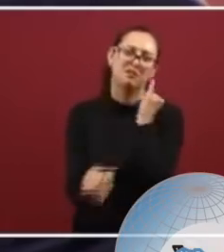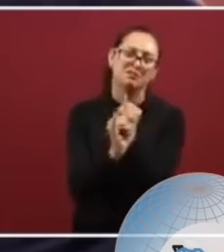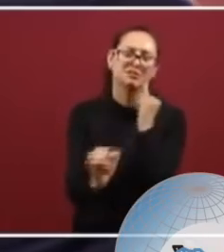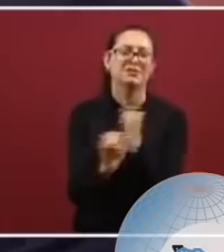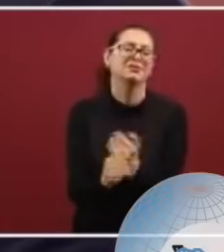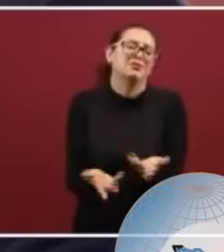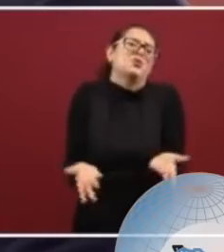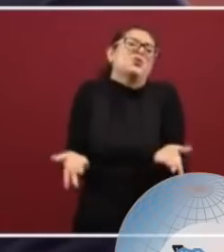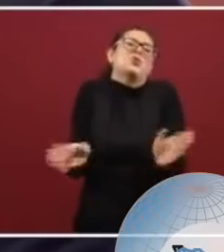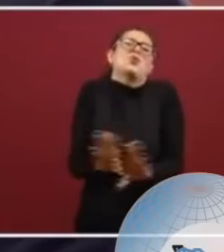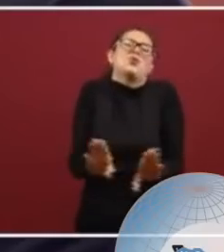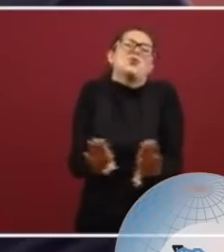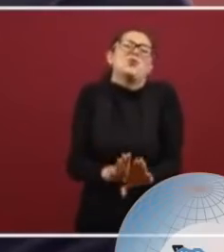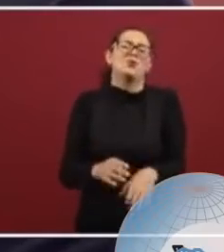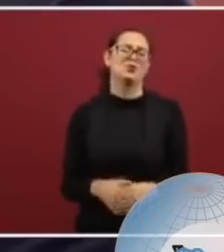comunicación